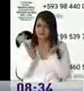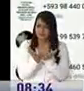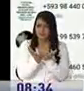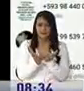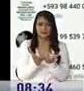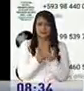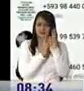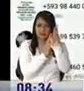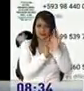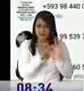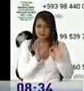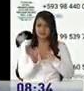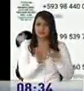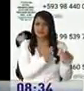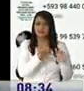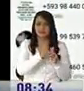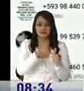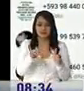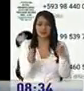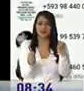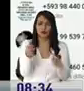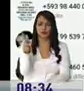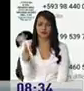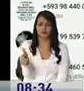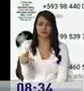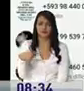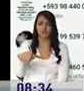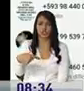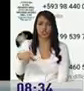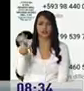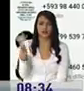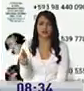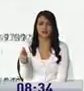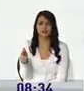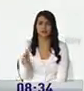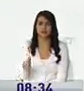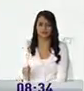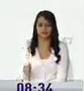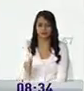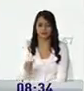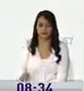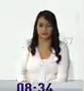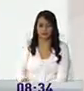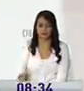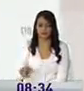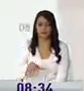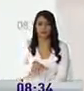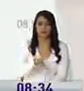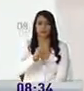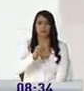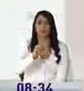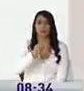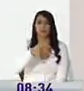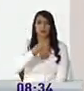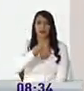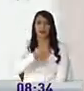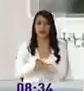esta camioneta todos los días y per allí en la Vereda de la calle machala sector parque